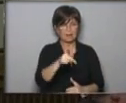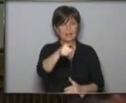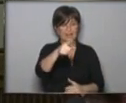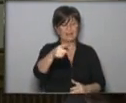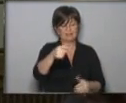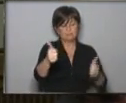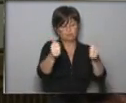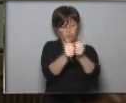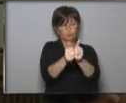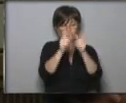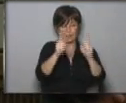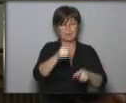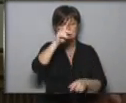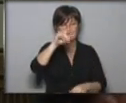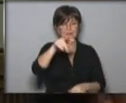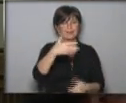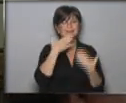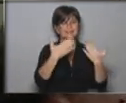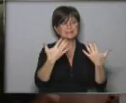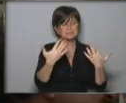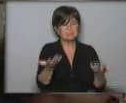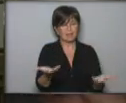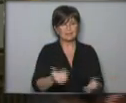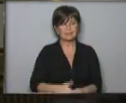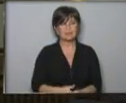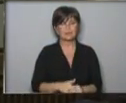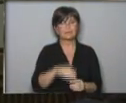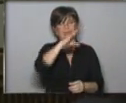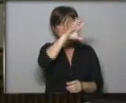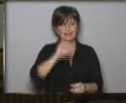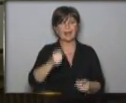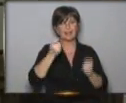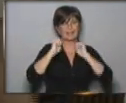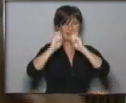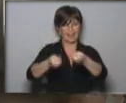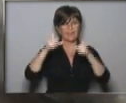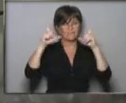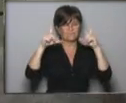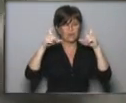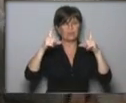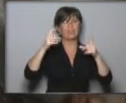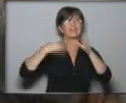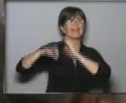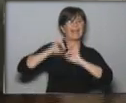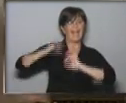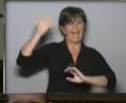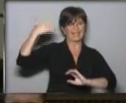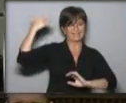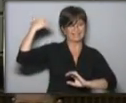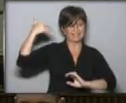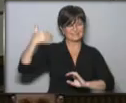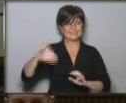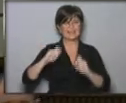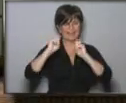Bergoglio, qué simpático, sí, y le ha traído algunas fotos de vieja data.